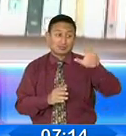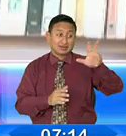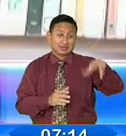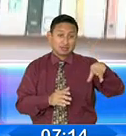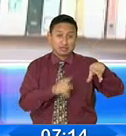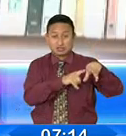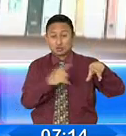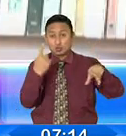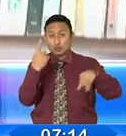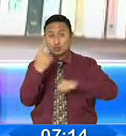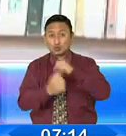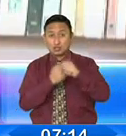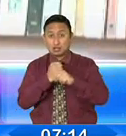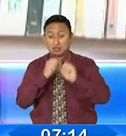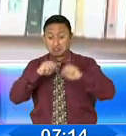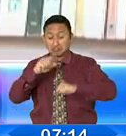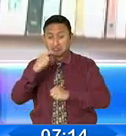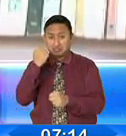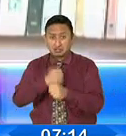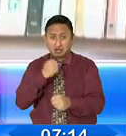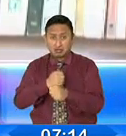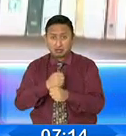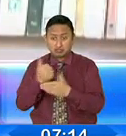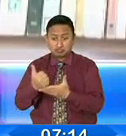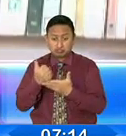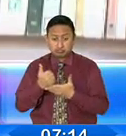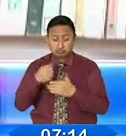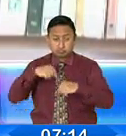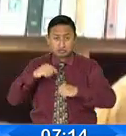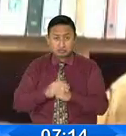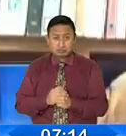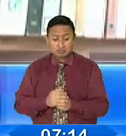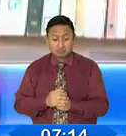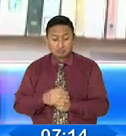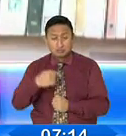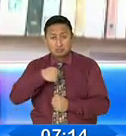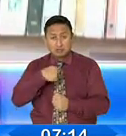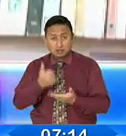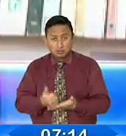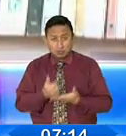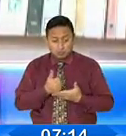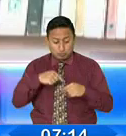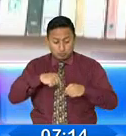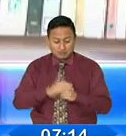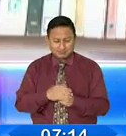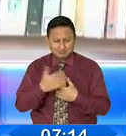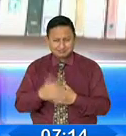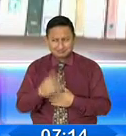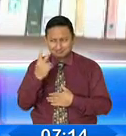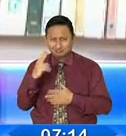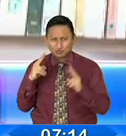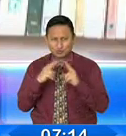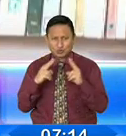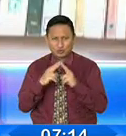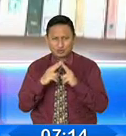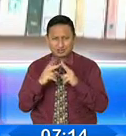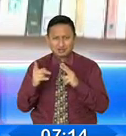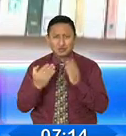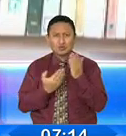acceder a un trabajo que les permita mantenerse y experimentar la